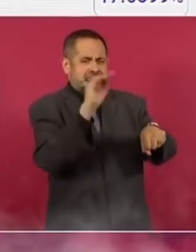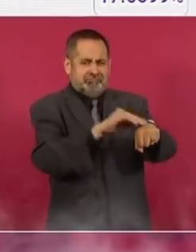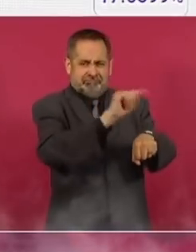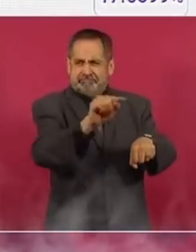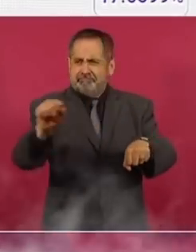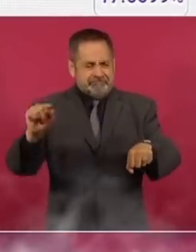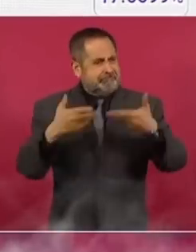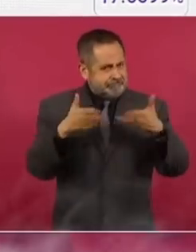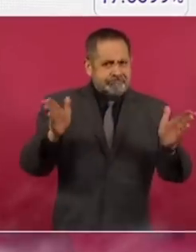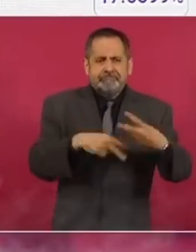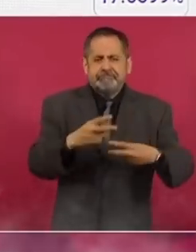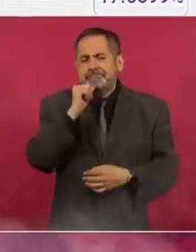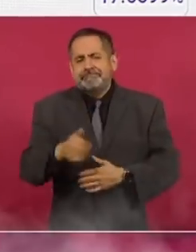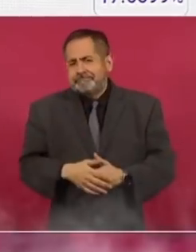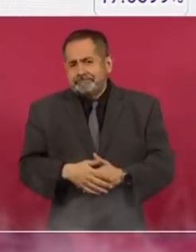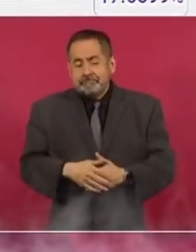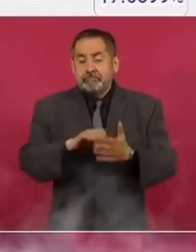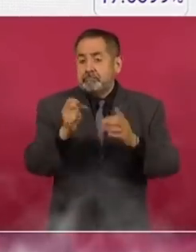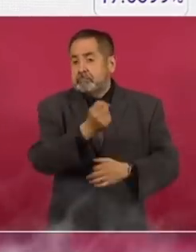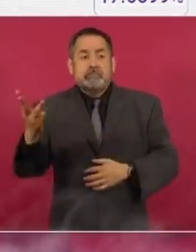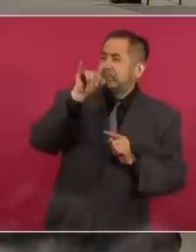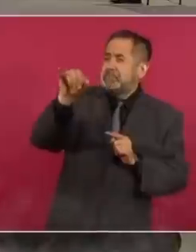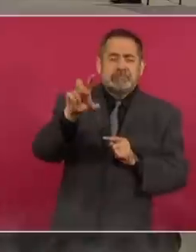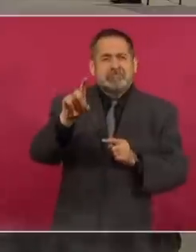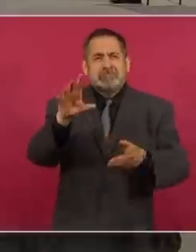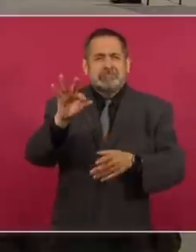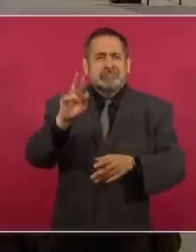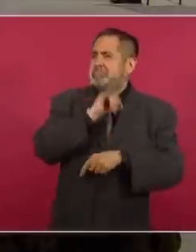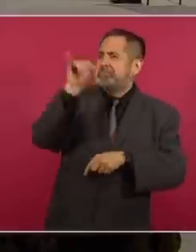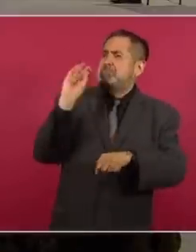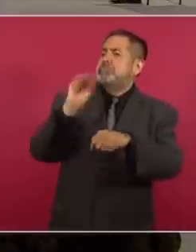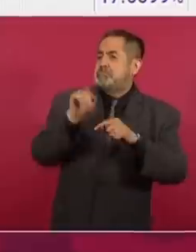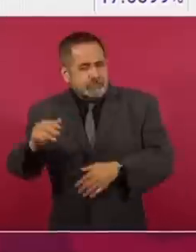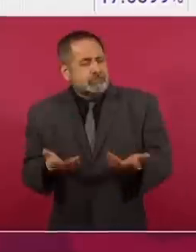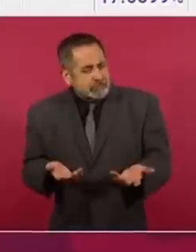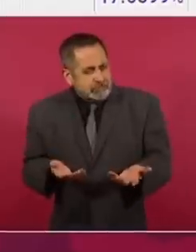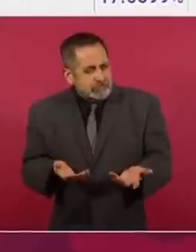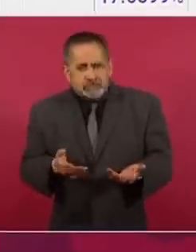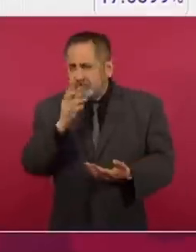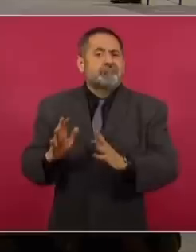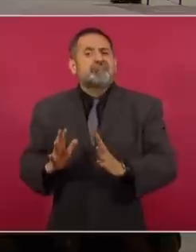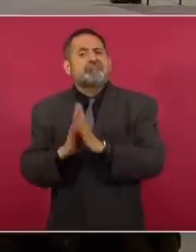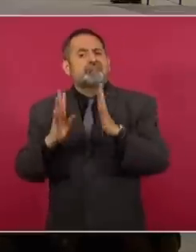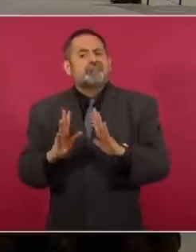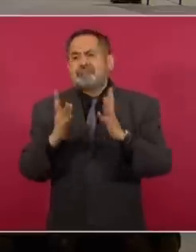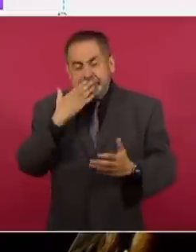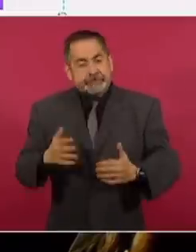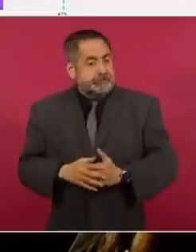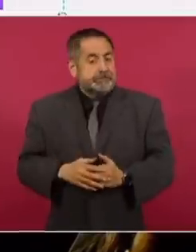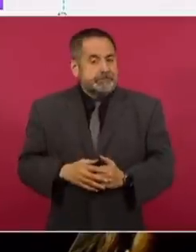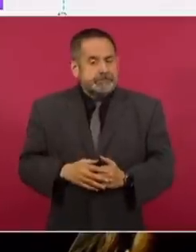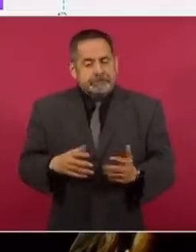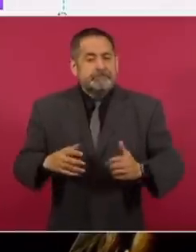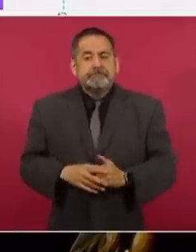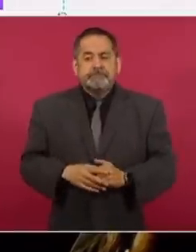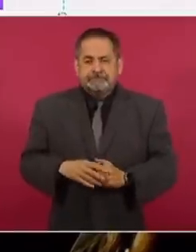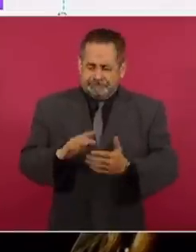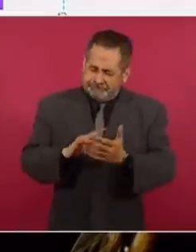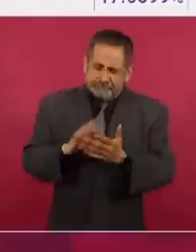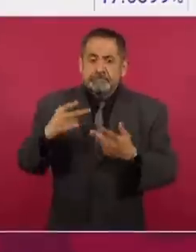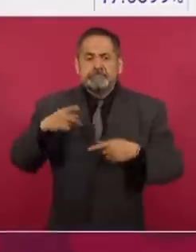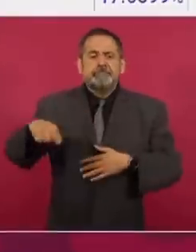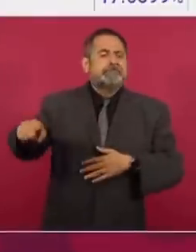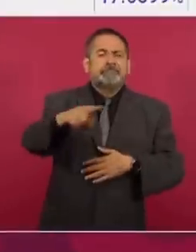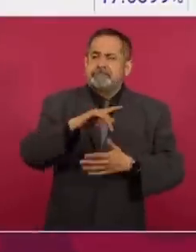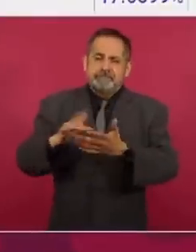municipios en donde no hubo casillas, pero la gente salió a votar. Realmente les agradezco